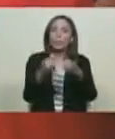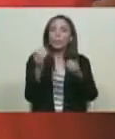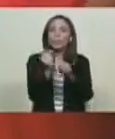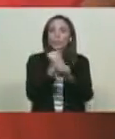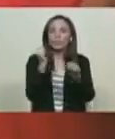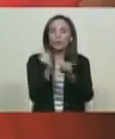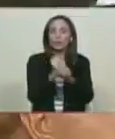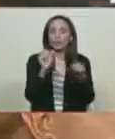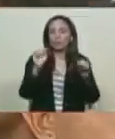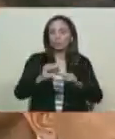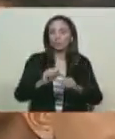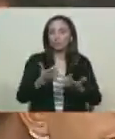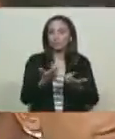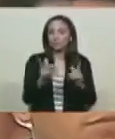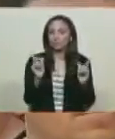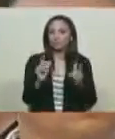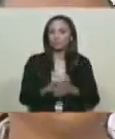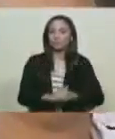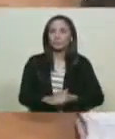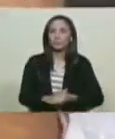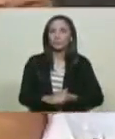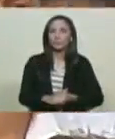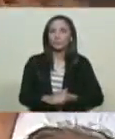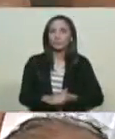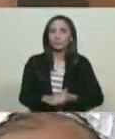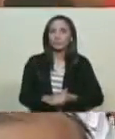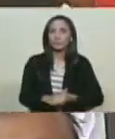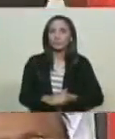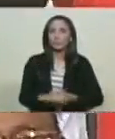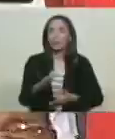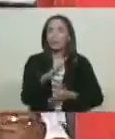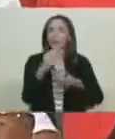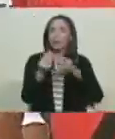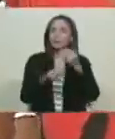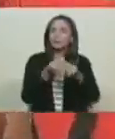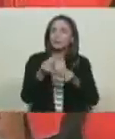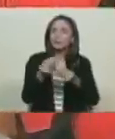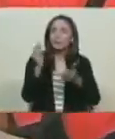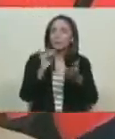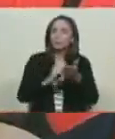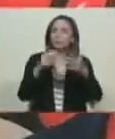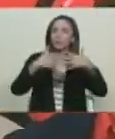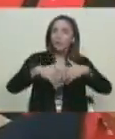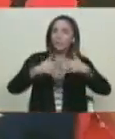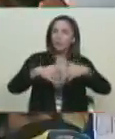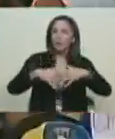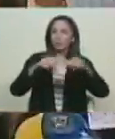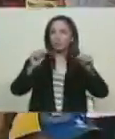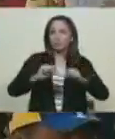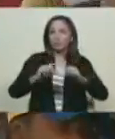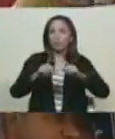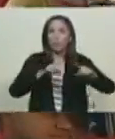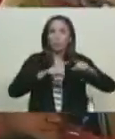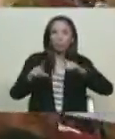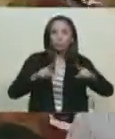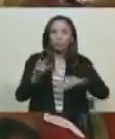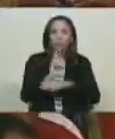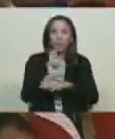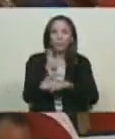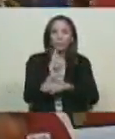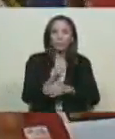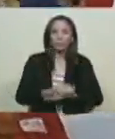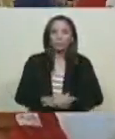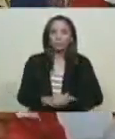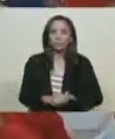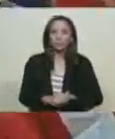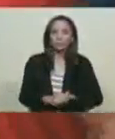trabajadores, los CPT, para reconstruir la industria nacional, controlando la gestión de producción y